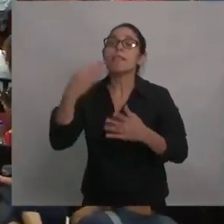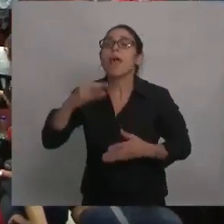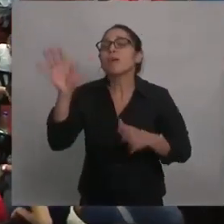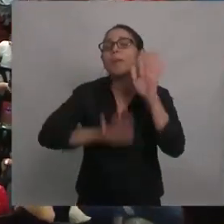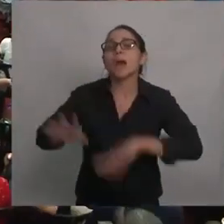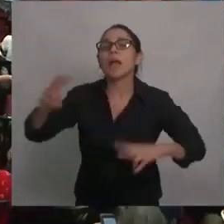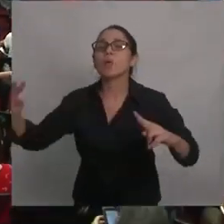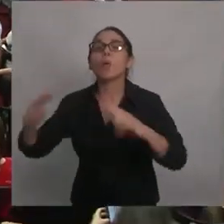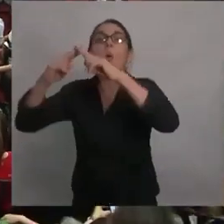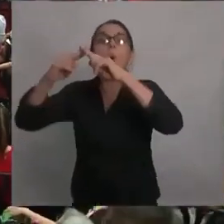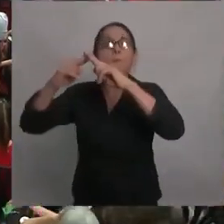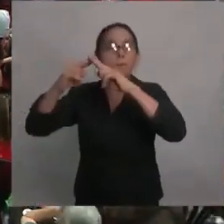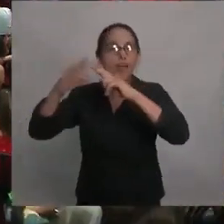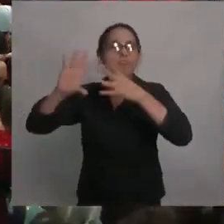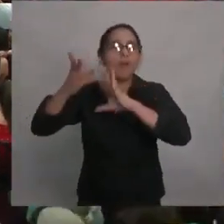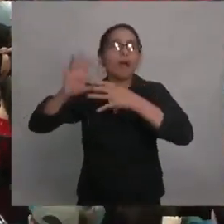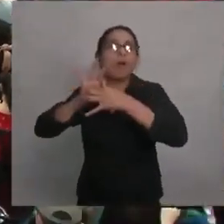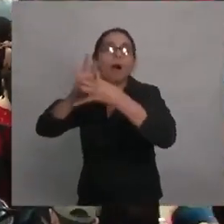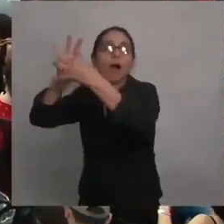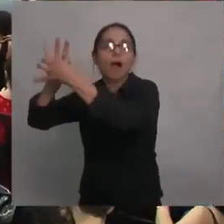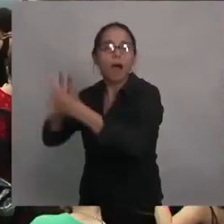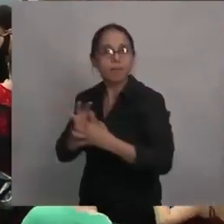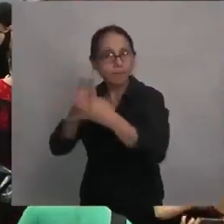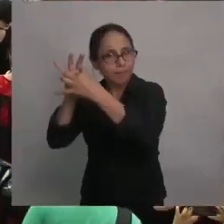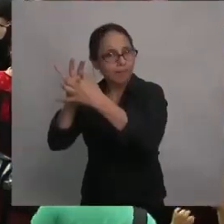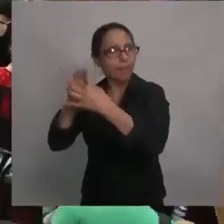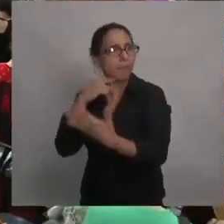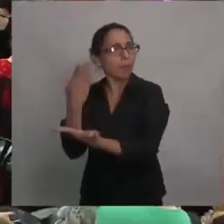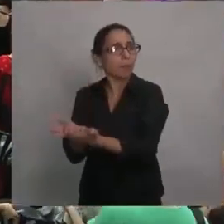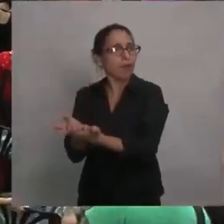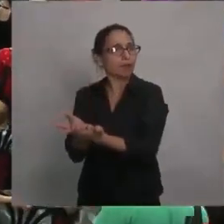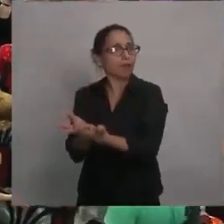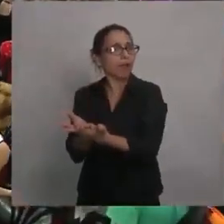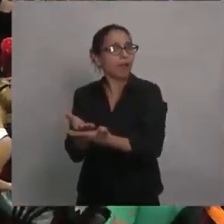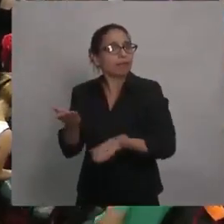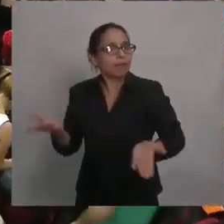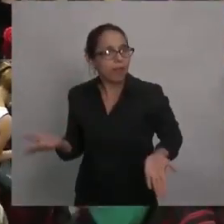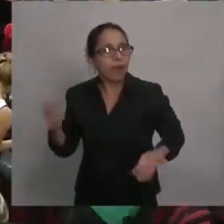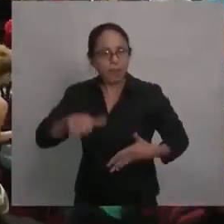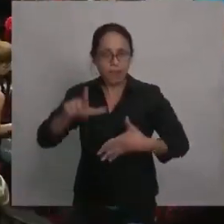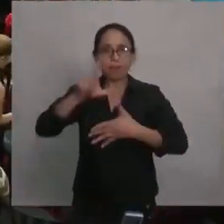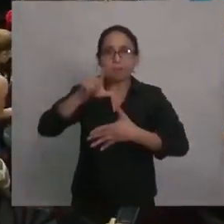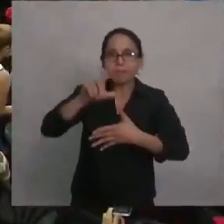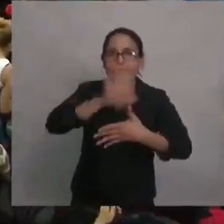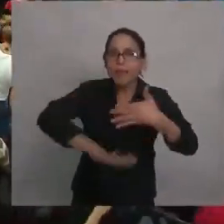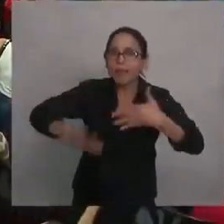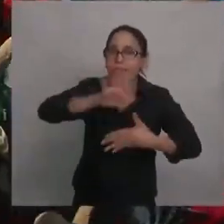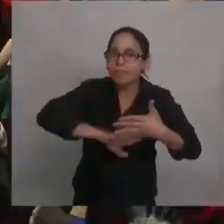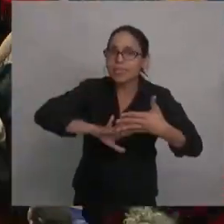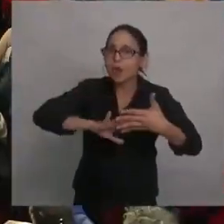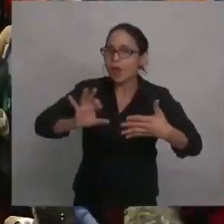a esta restauración conservadora que parece que se va fraguando en América Latina.